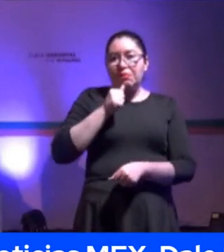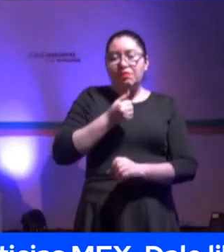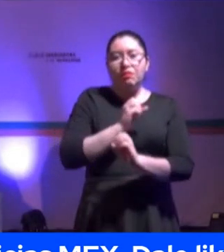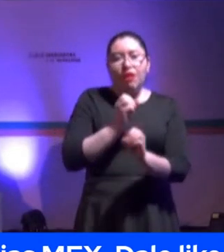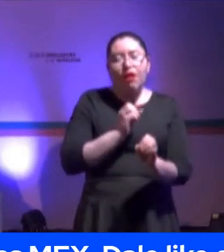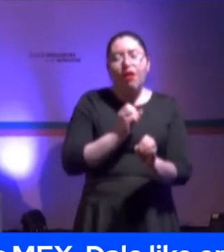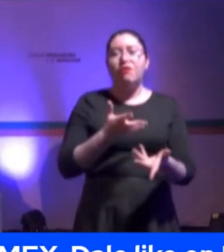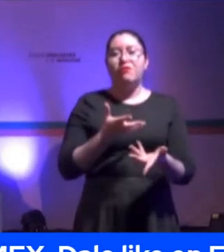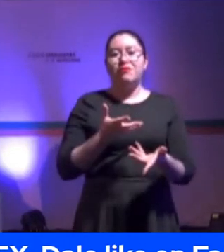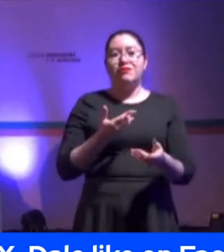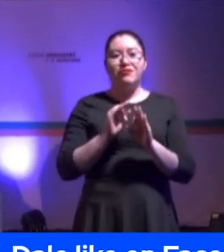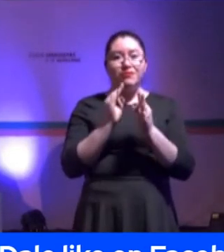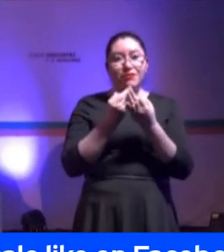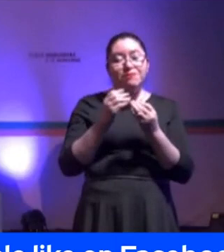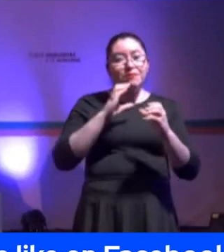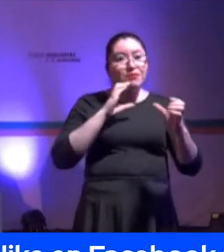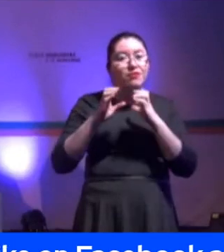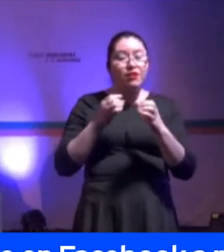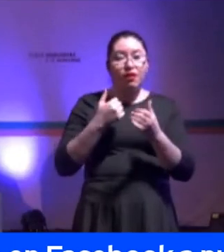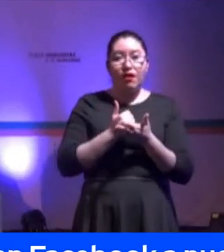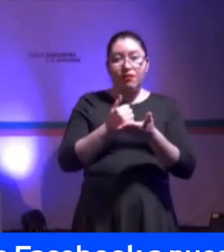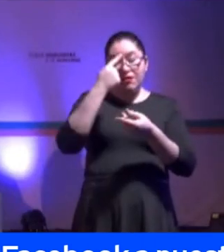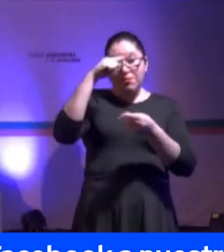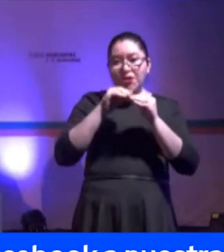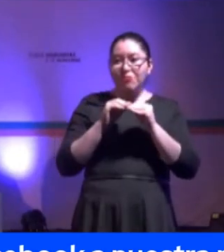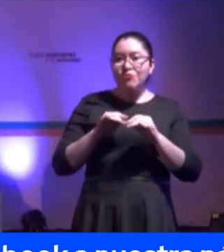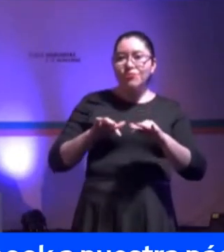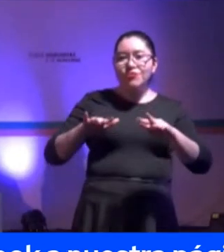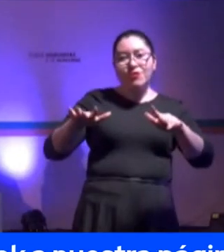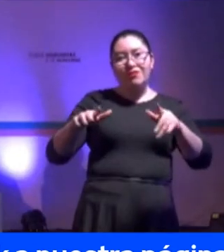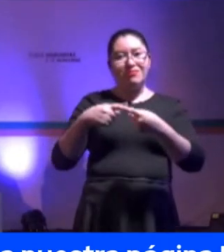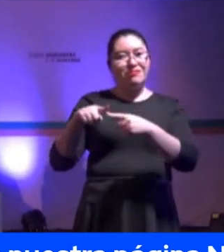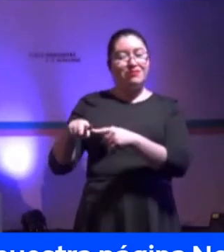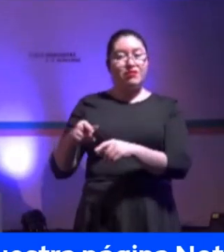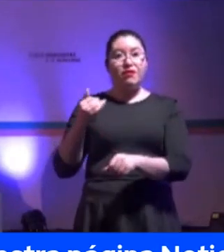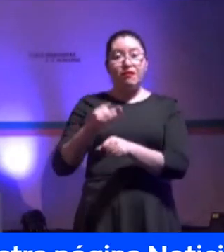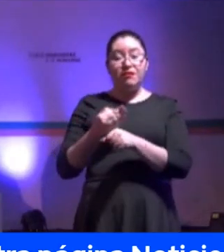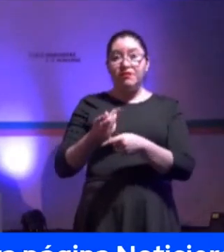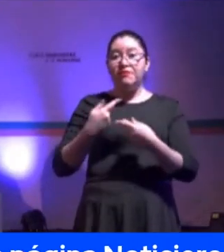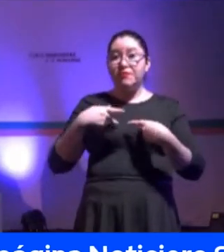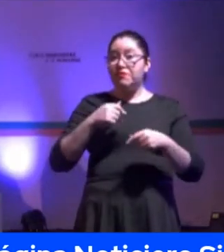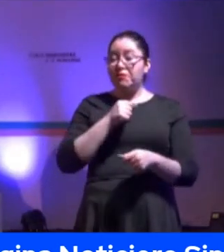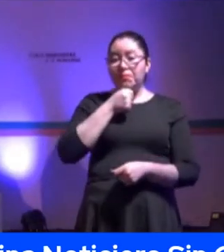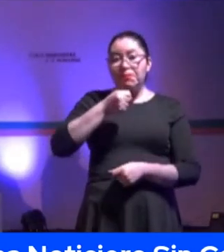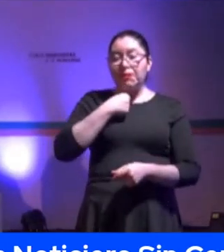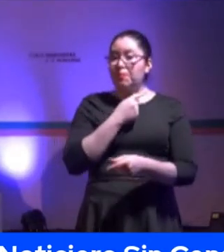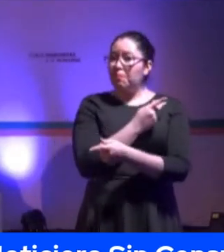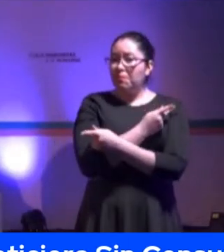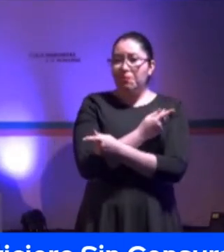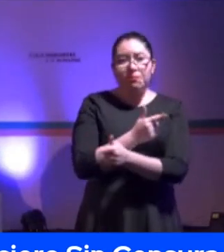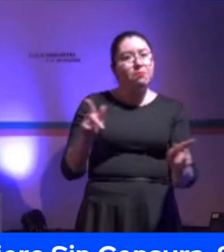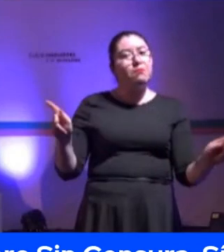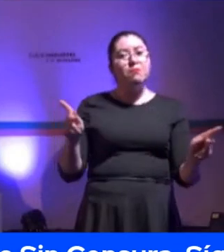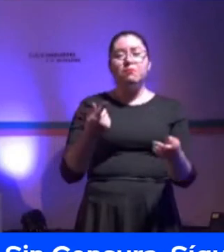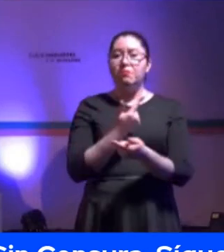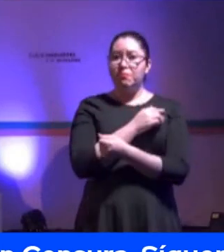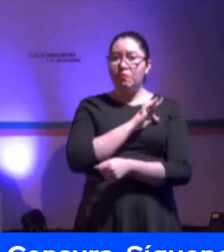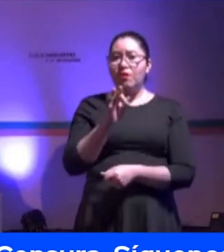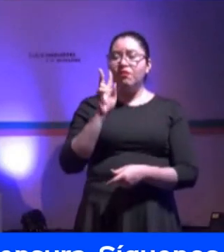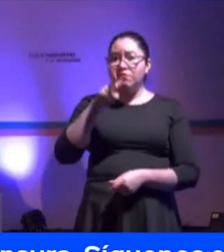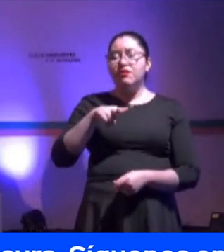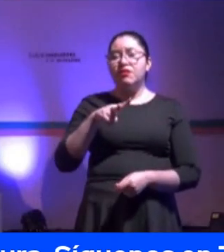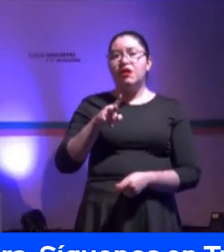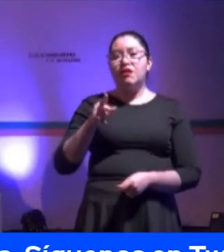que justo eso nos ayudan a ser virales. Hoy en realidad cualquier persona sí puede ser un periodista, cualquier persona puede compartir